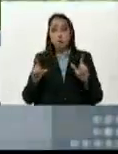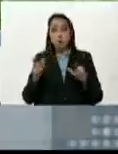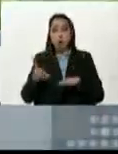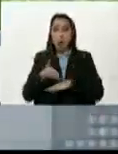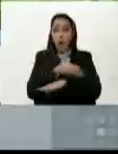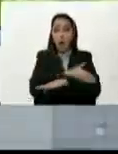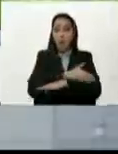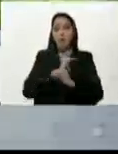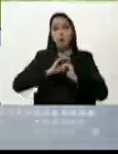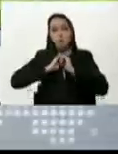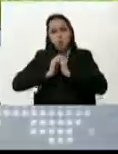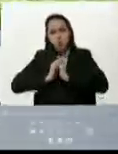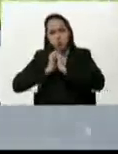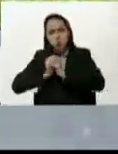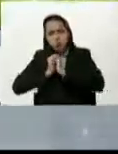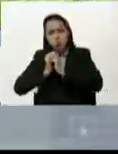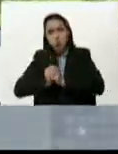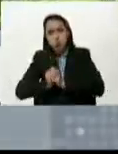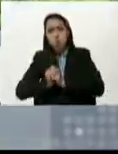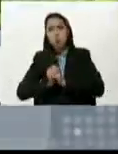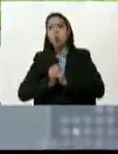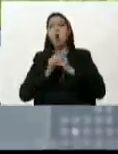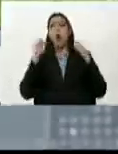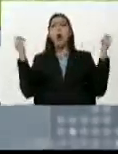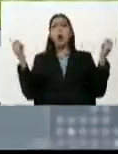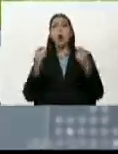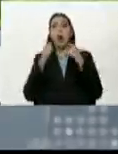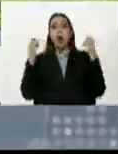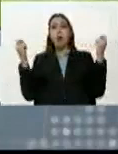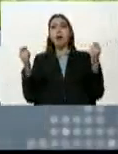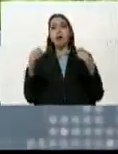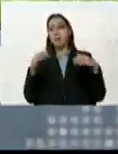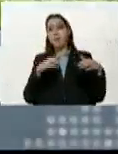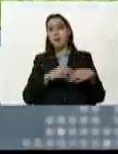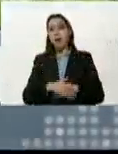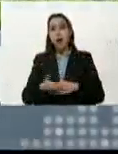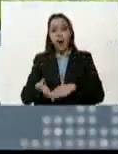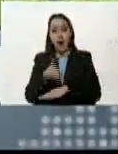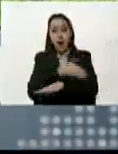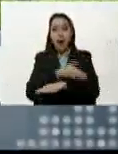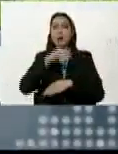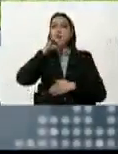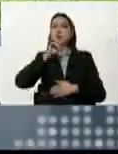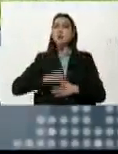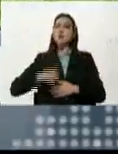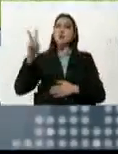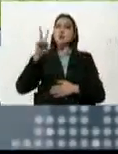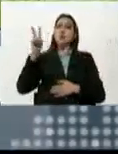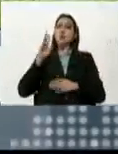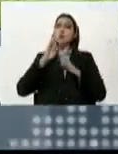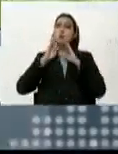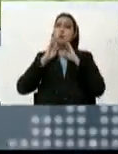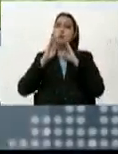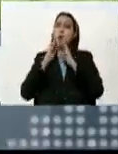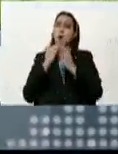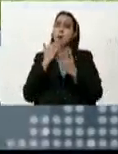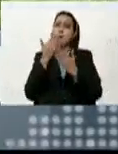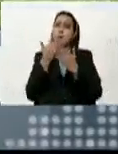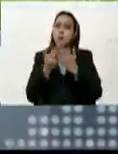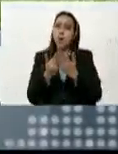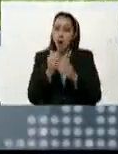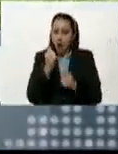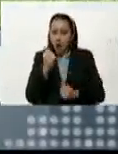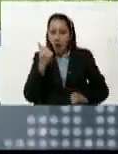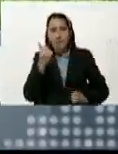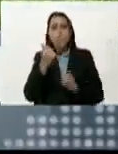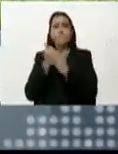orar cuando la campaña admirable a pedir las bendiciones a pedir el apoyo